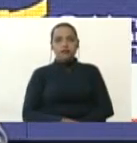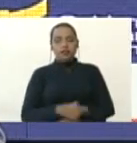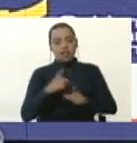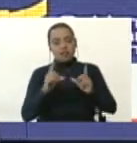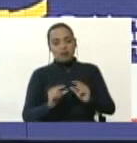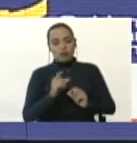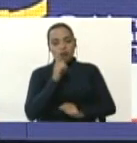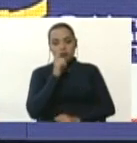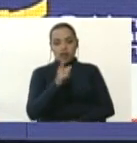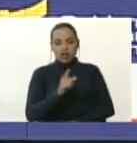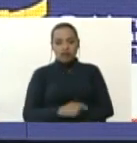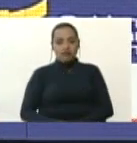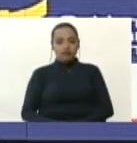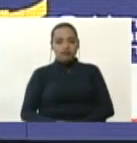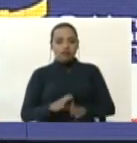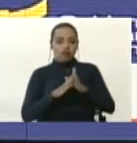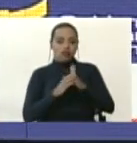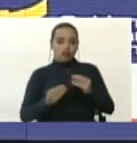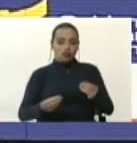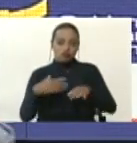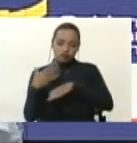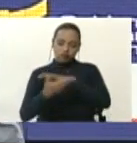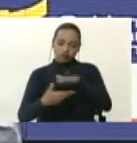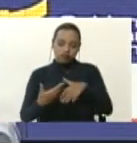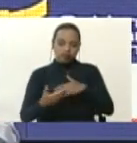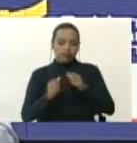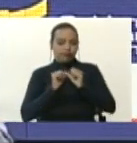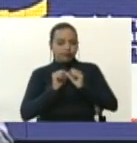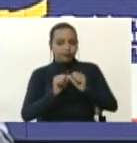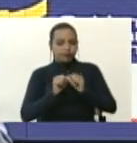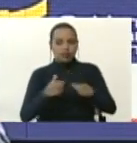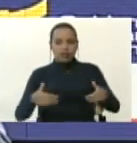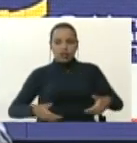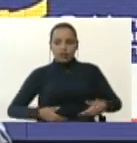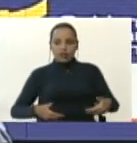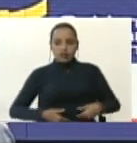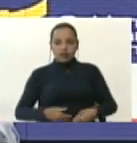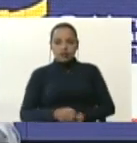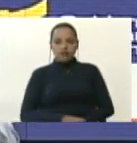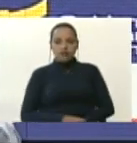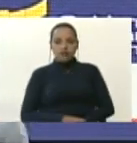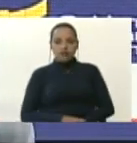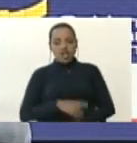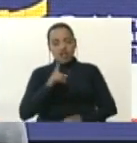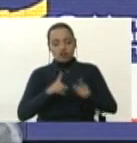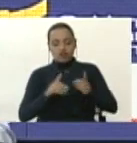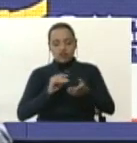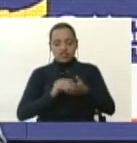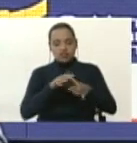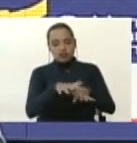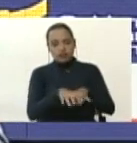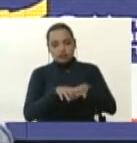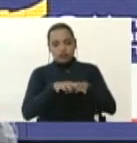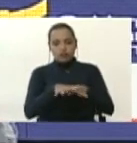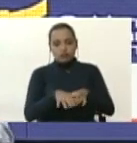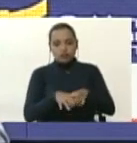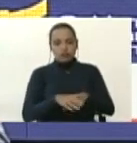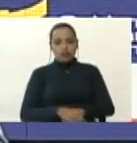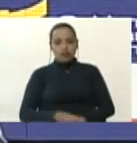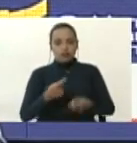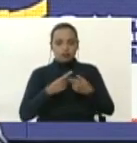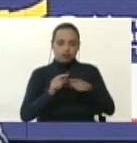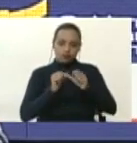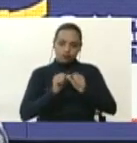malas, en todas las circunstancias, sostener el esfuerzo, a veces con las uñas, pero